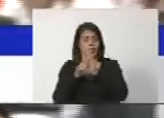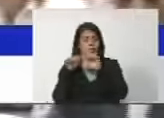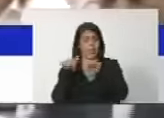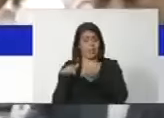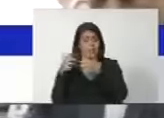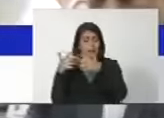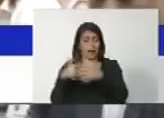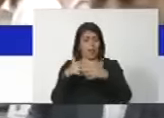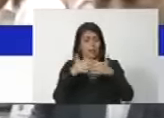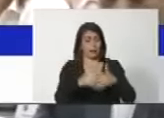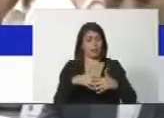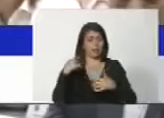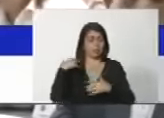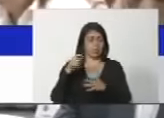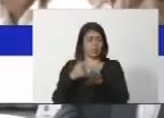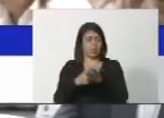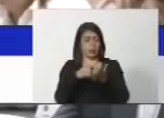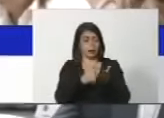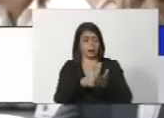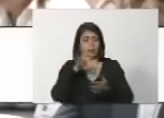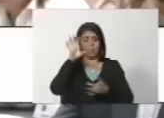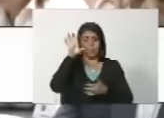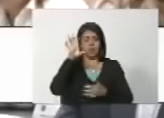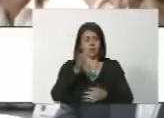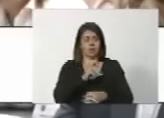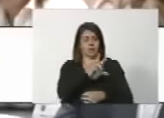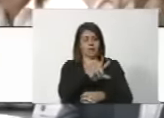estas empresas tienen que pagarle al país